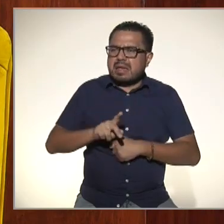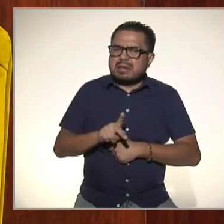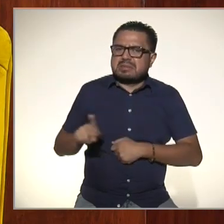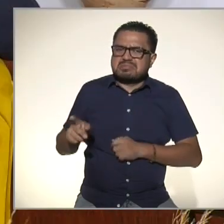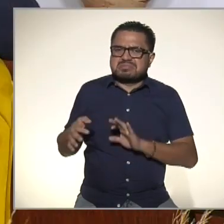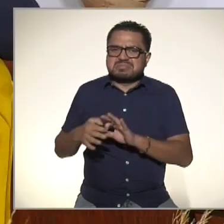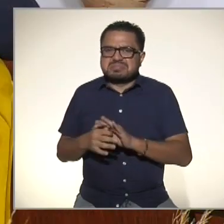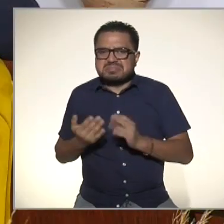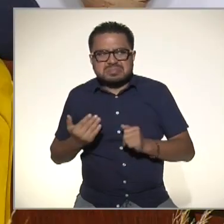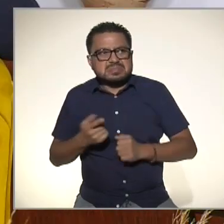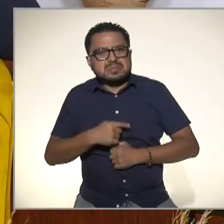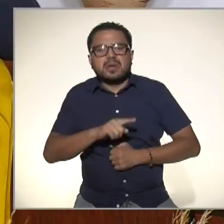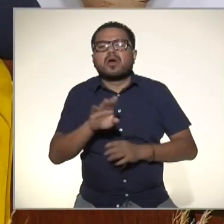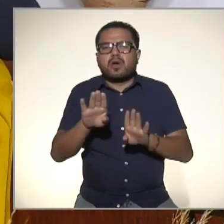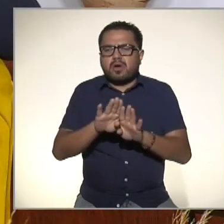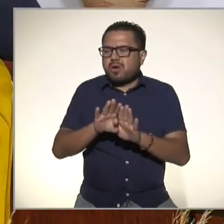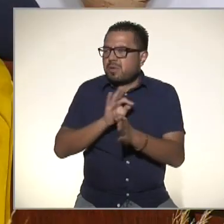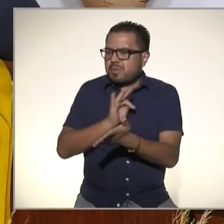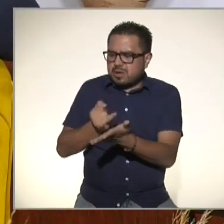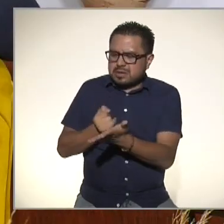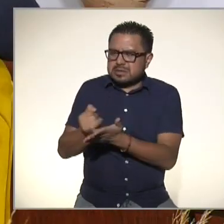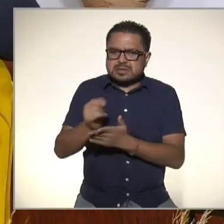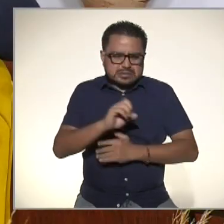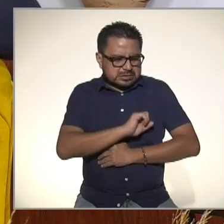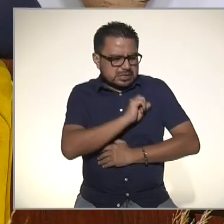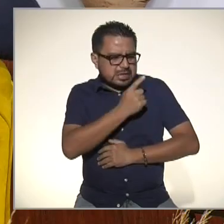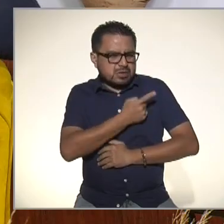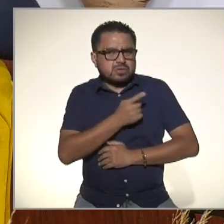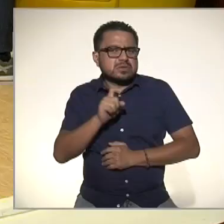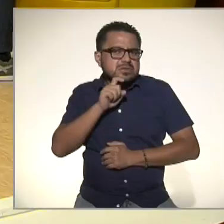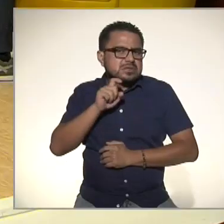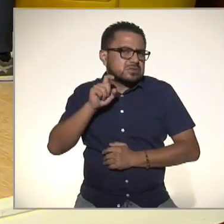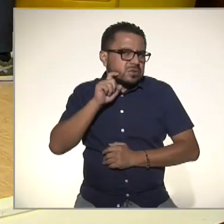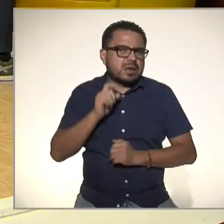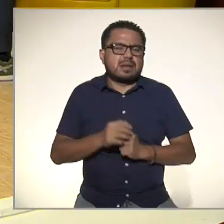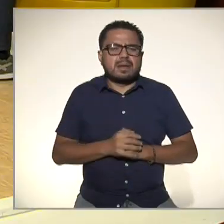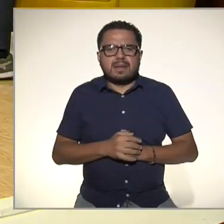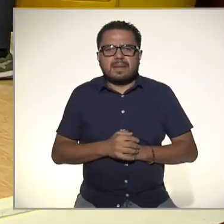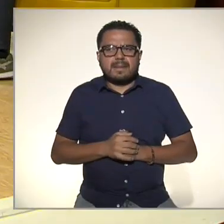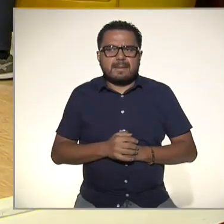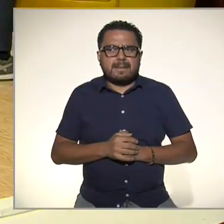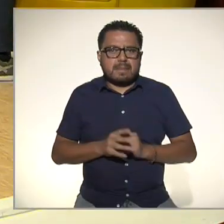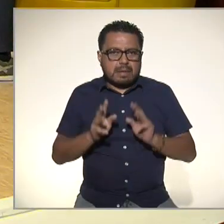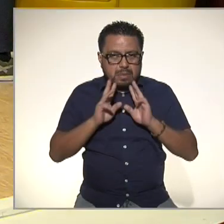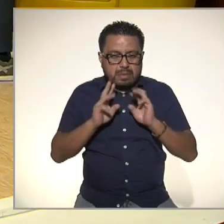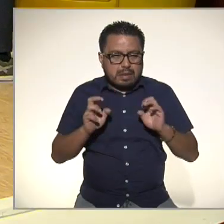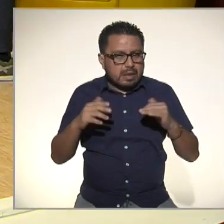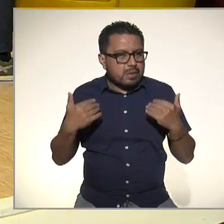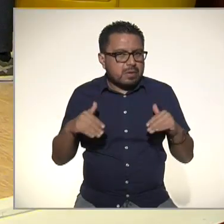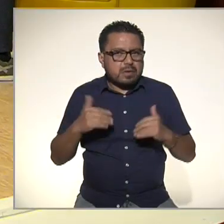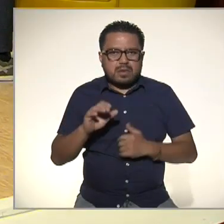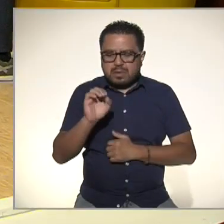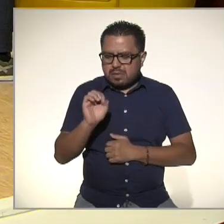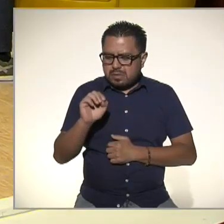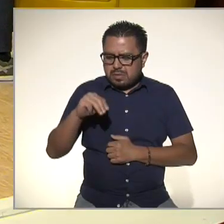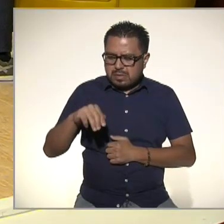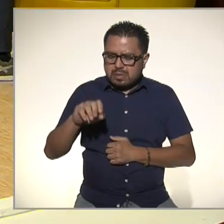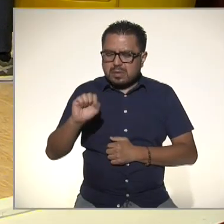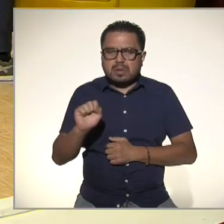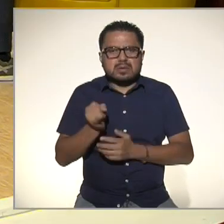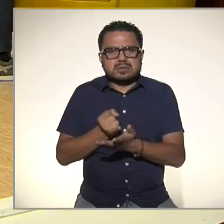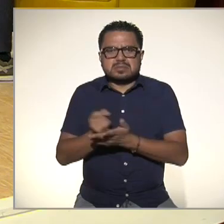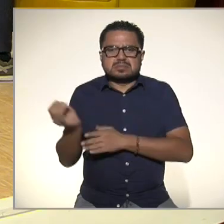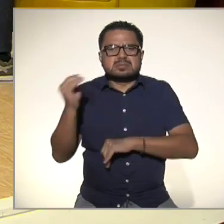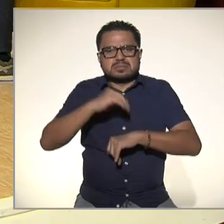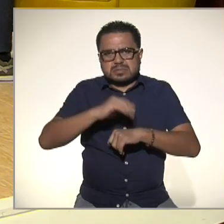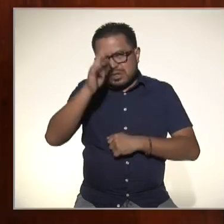¿Cómo podemos definir salud sexual? Wow. Bueno, la Organización Mundial de la Salud la define como